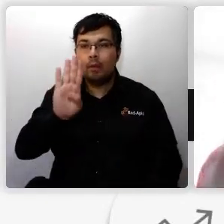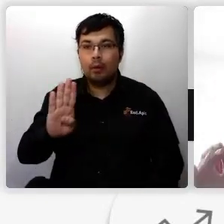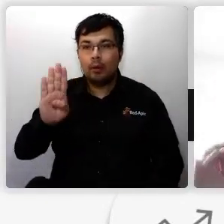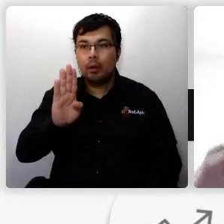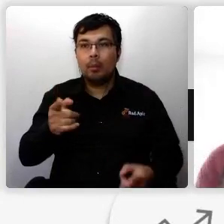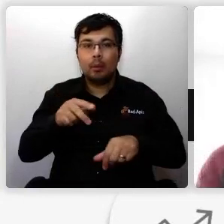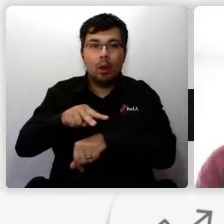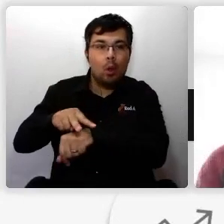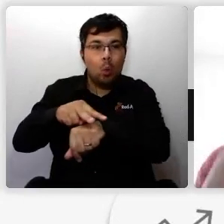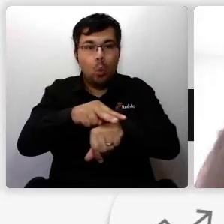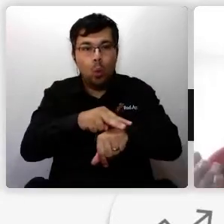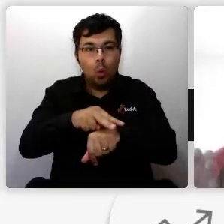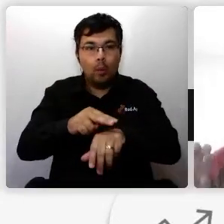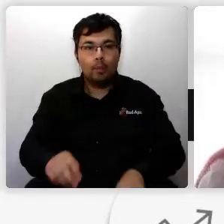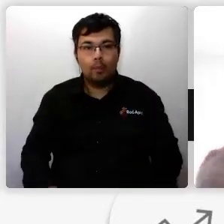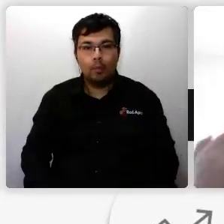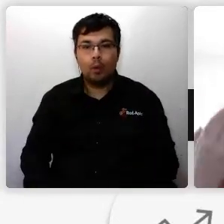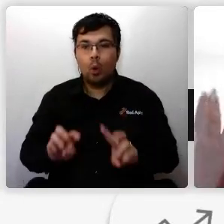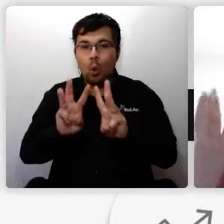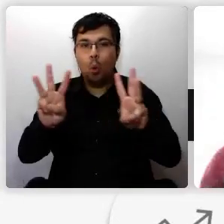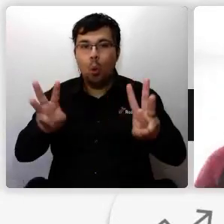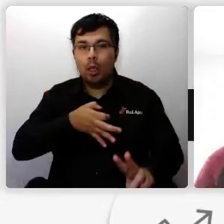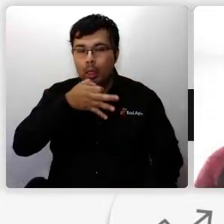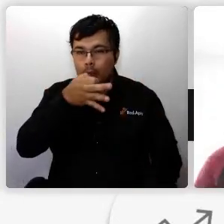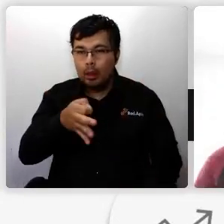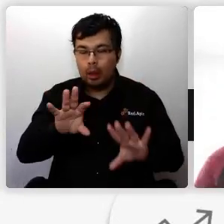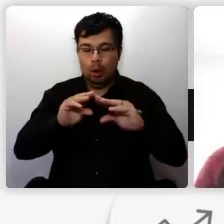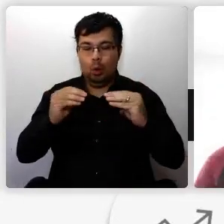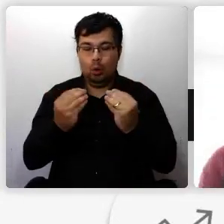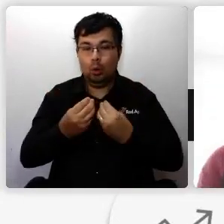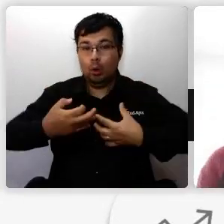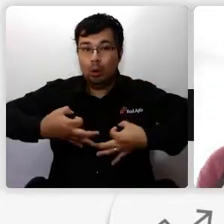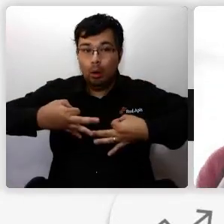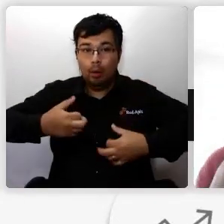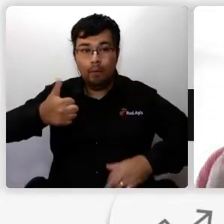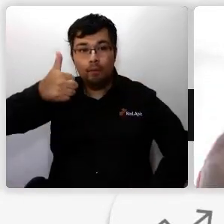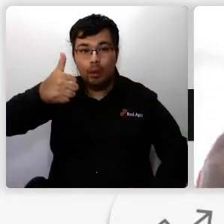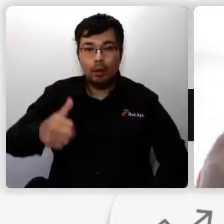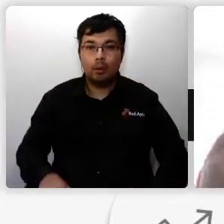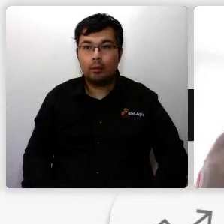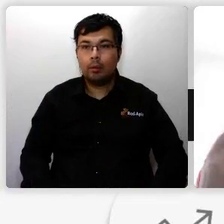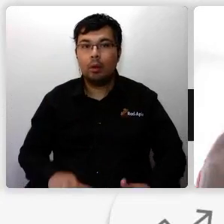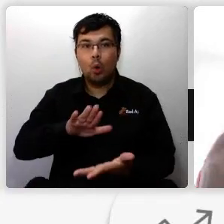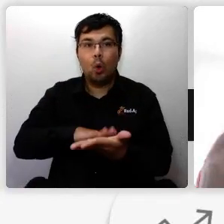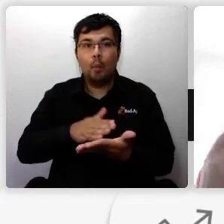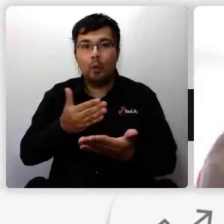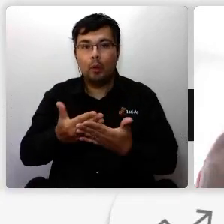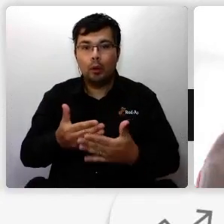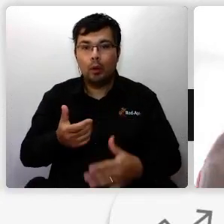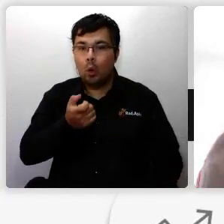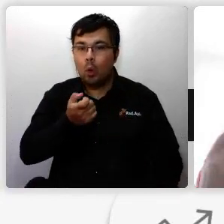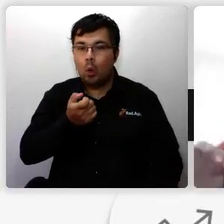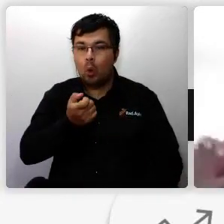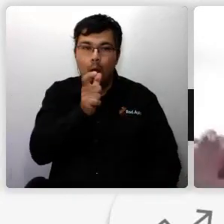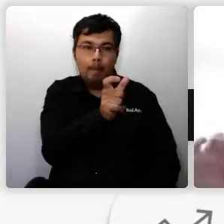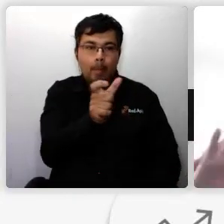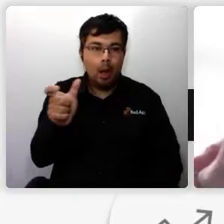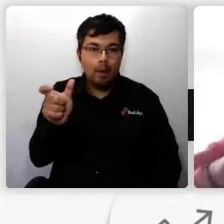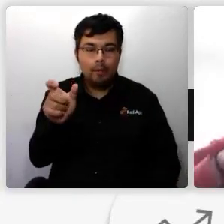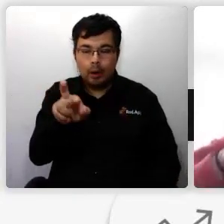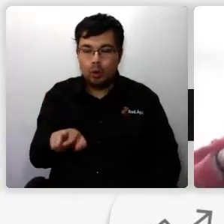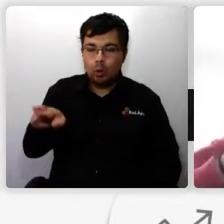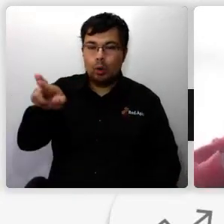web. Básicamente nos dice si el contenido es correcto, cómo está el contenido de la competencia, si es que está bien, cuáles son las palabras que tengo que repetir.